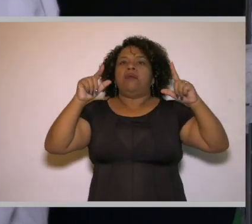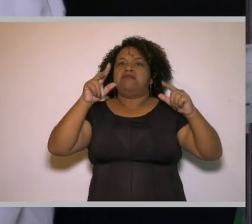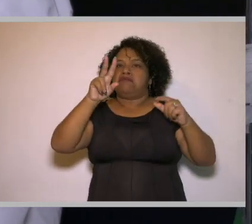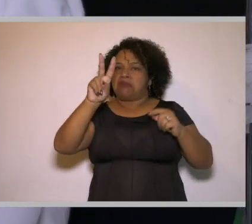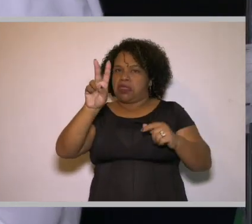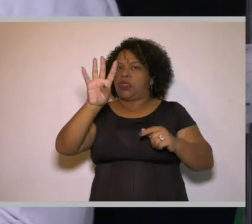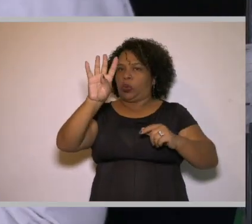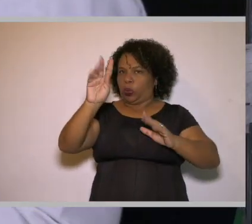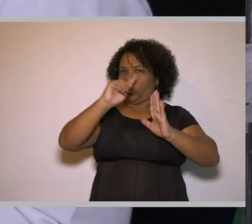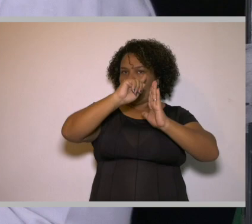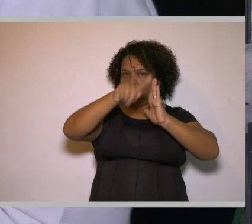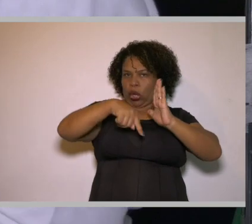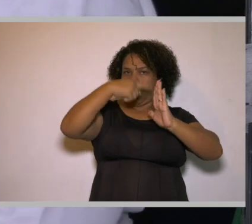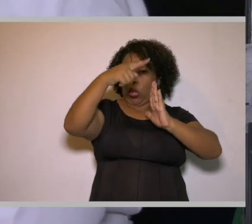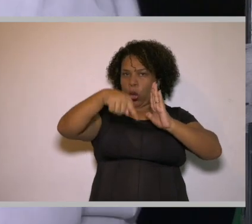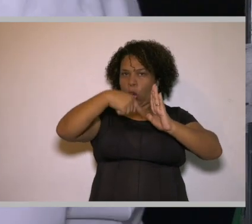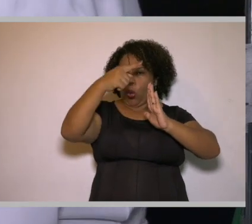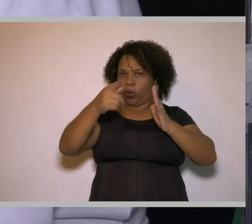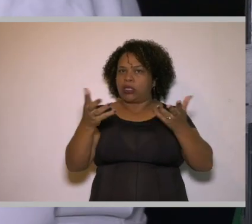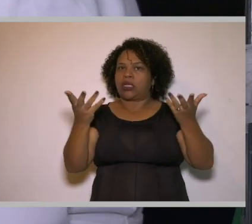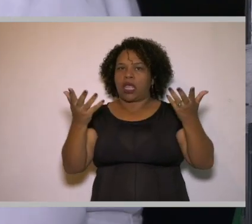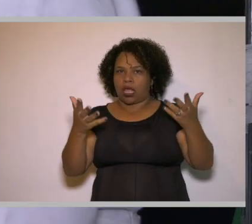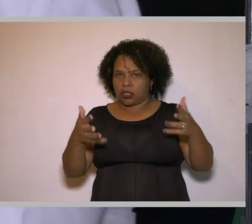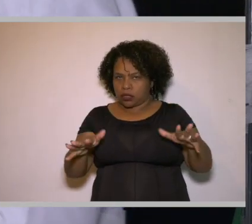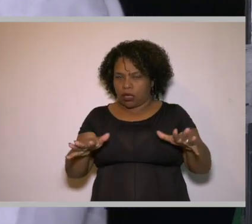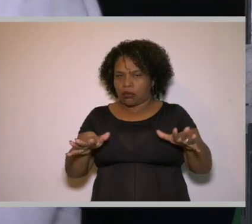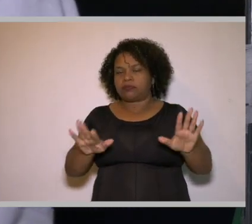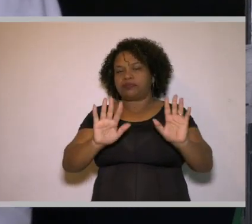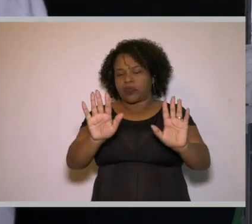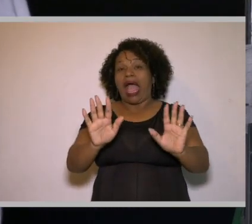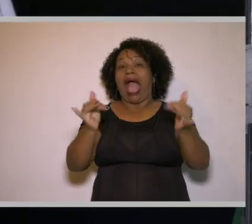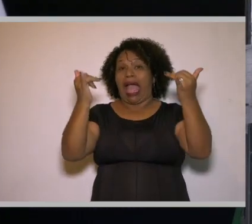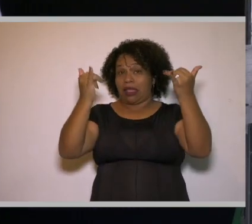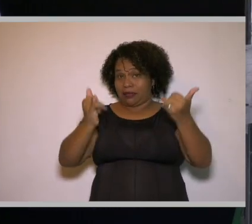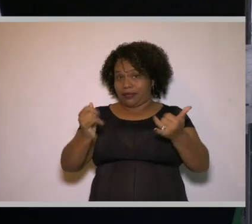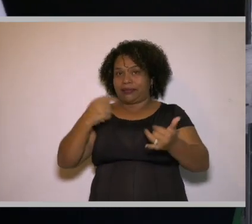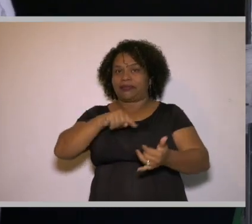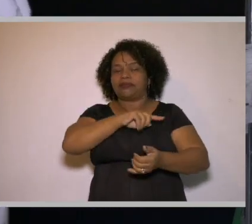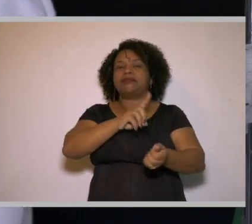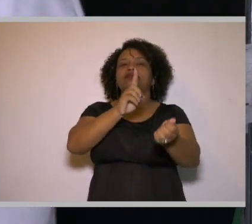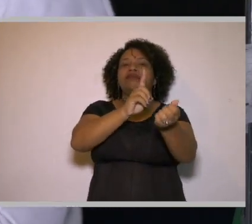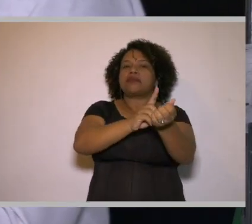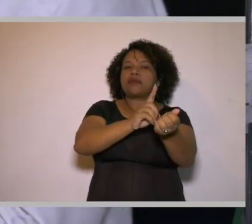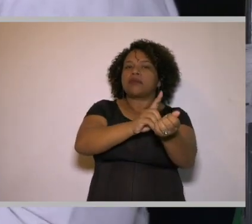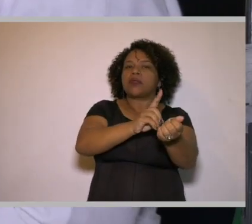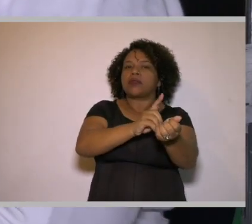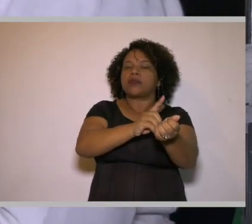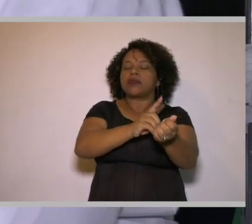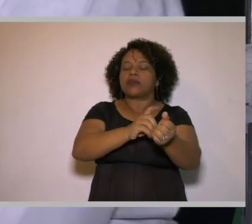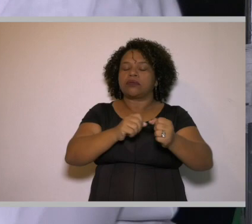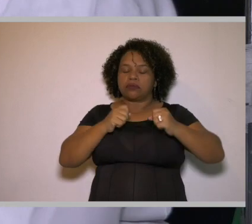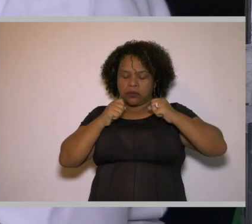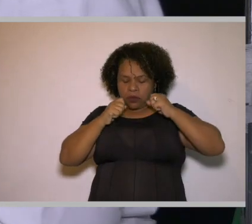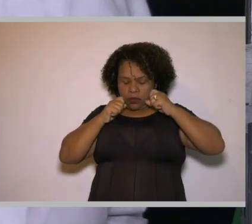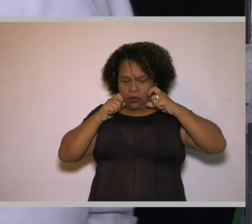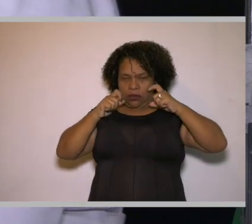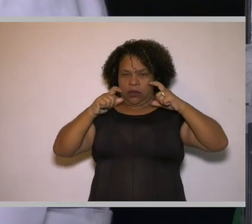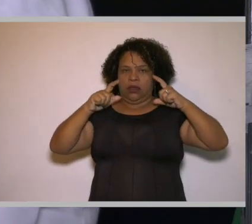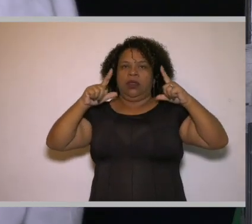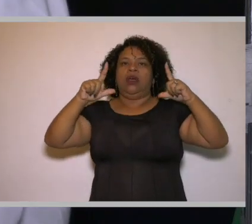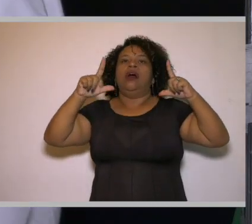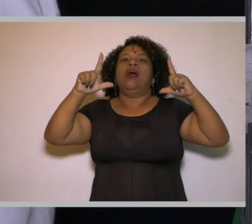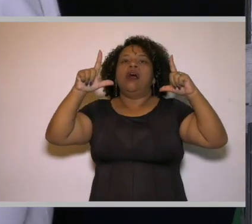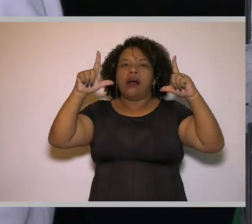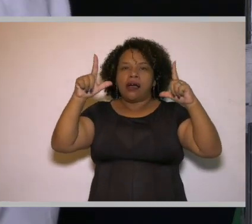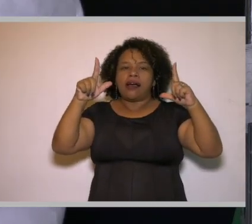al adulto, hasta las 24 horas. Sin embargo, nosotros podemos en recuperación poder despertar el niño temprano de